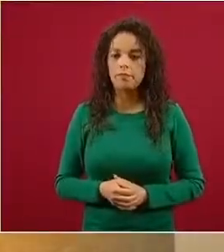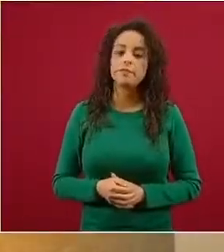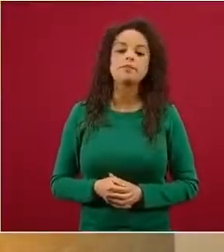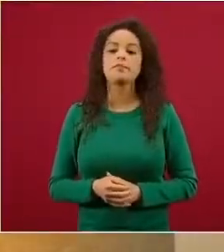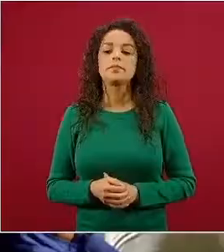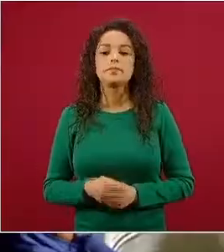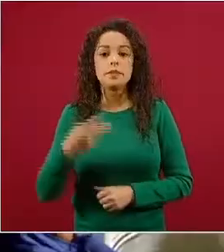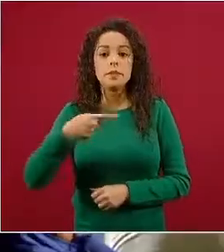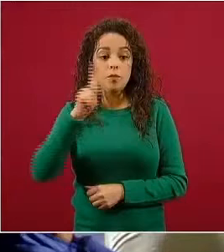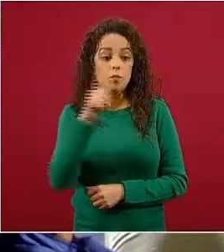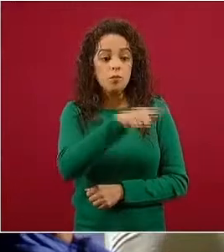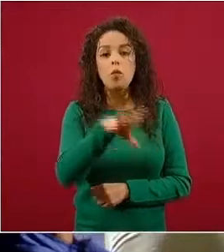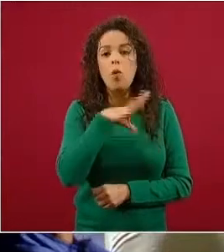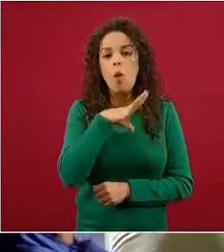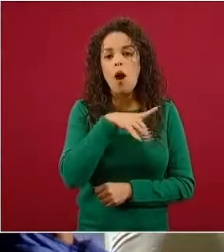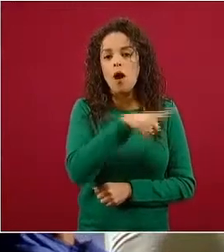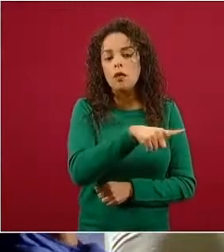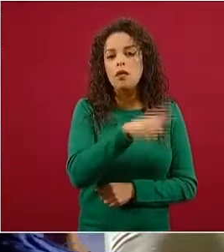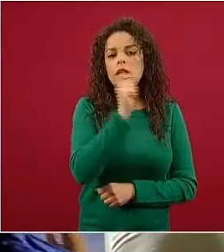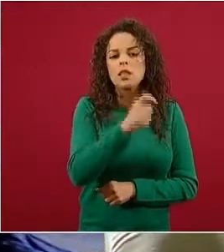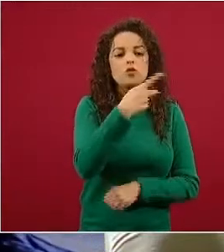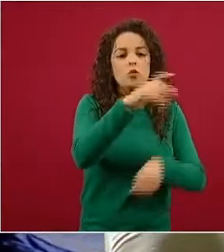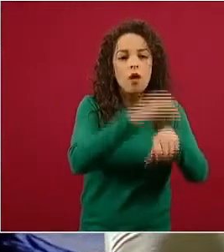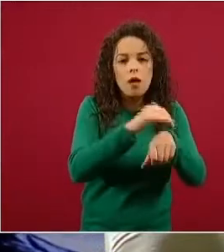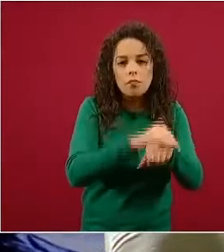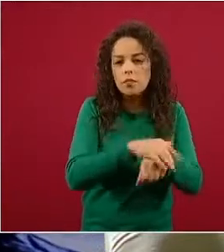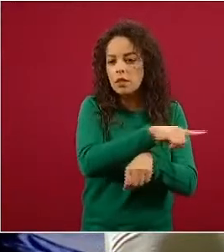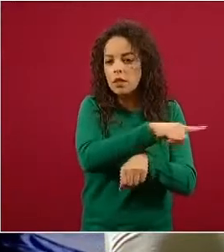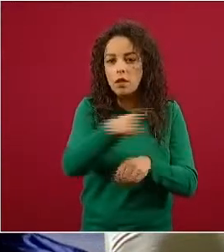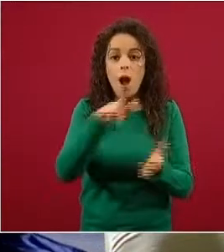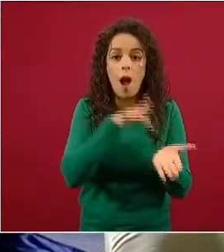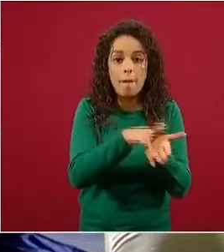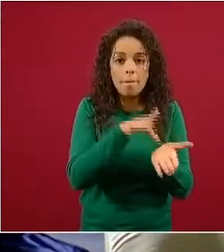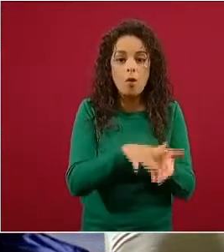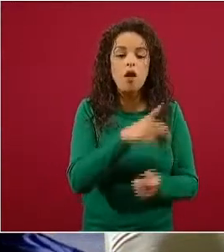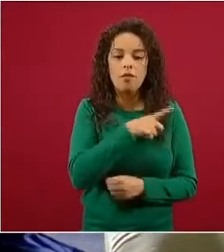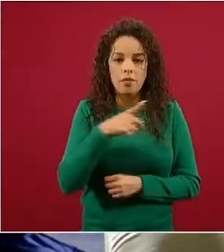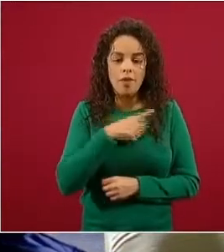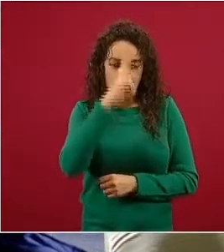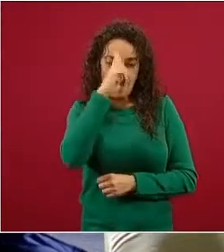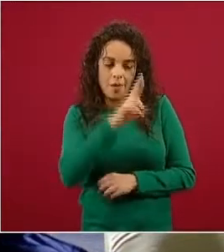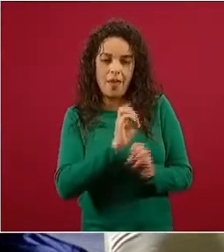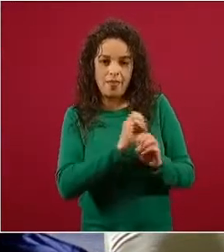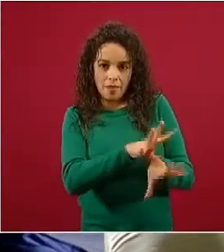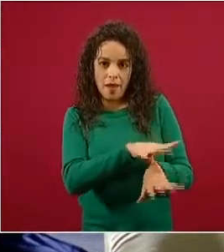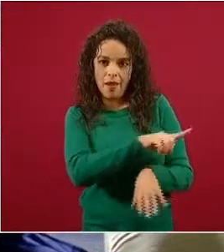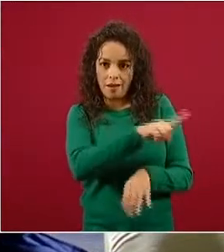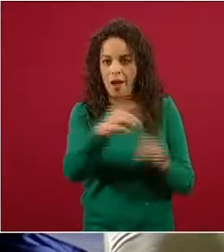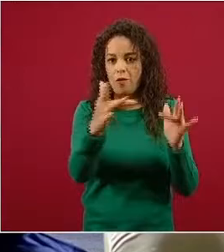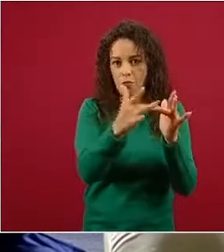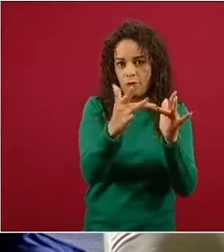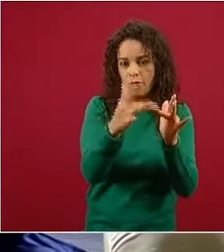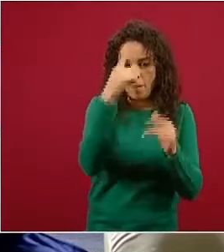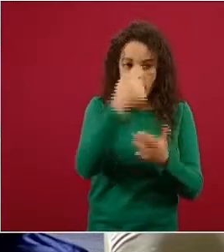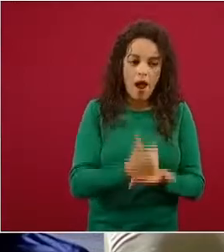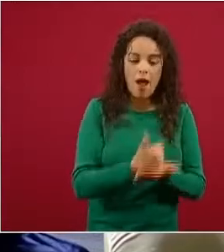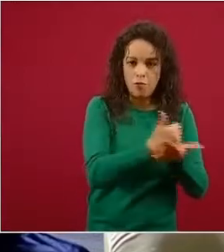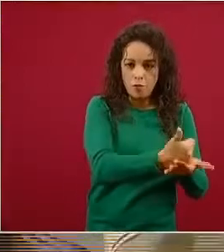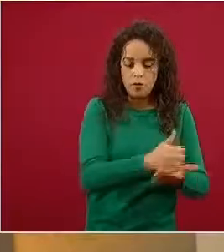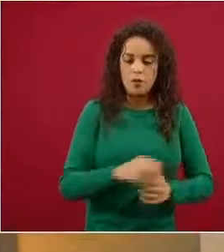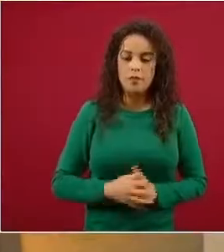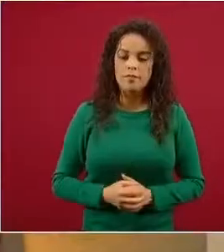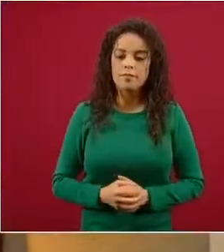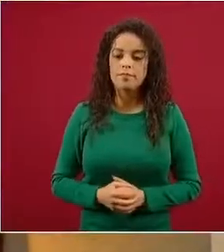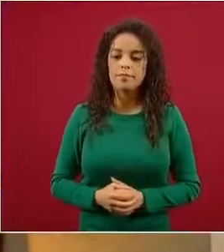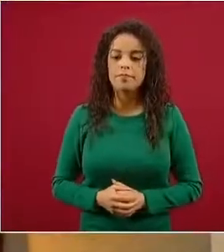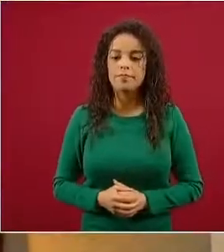irritabilidad o tienden al aislamiento, y el cual hay que respetarlos, pero nuevamente hay que promoverles que en este momento hay